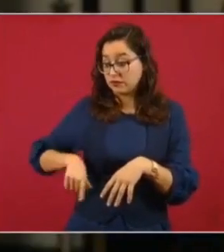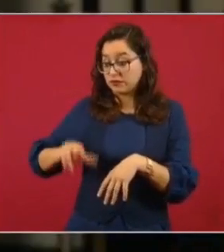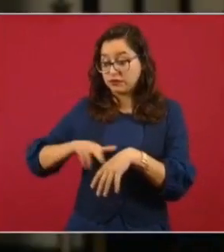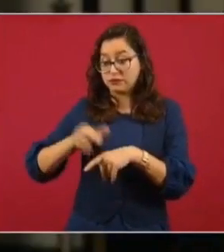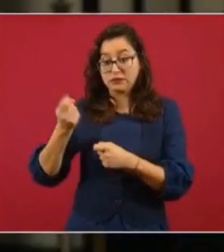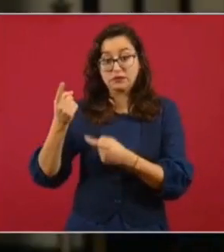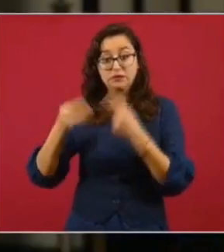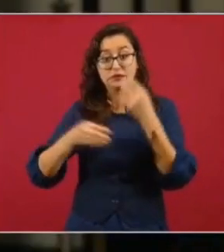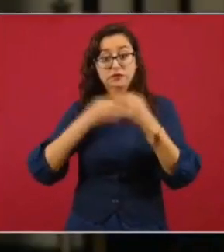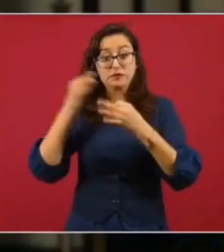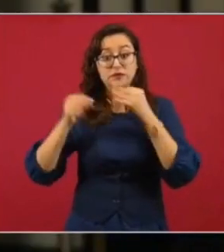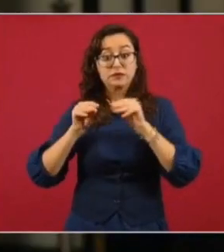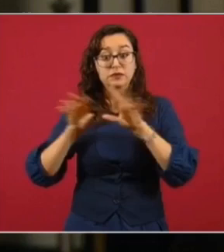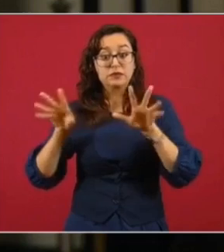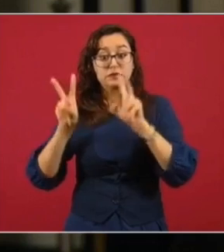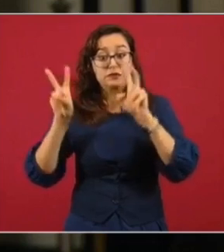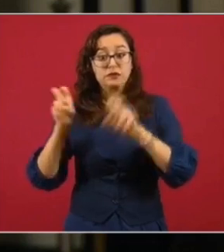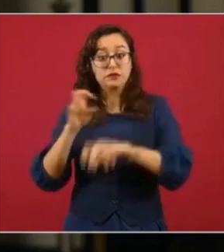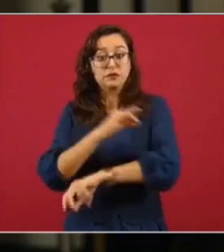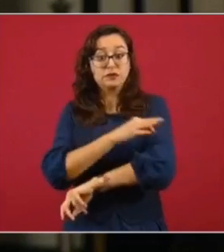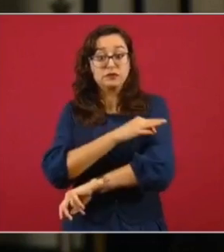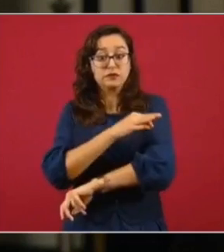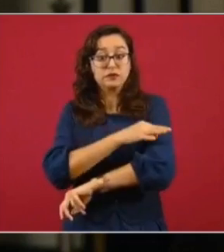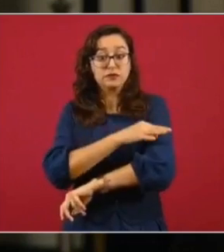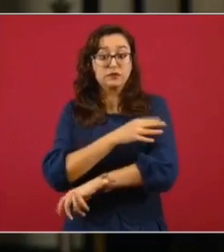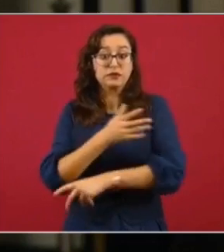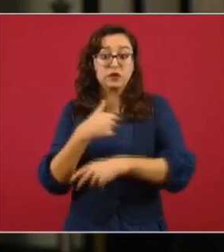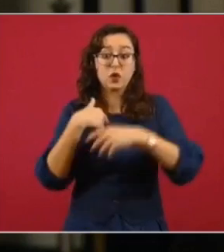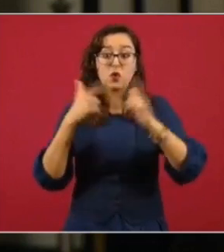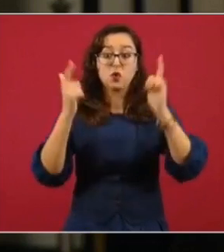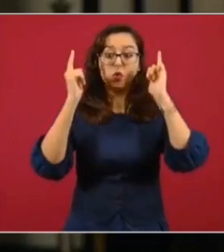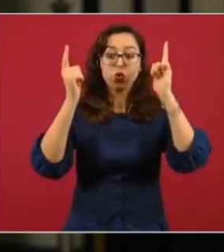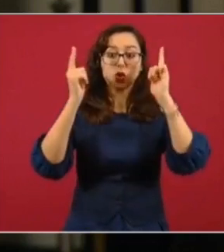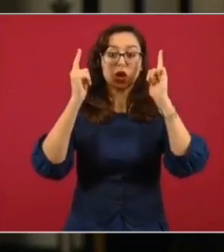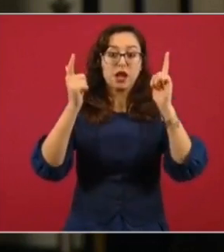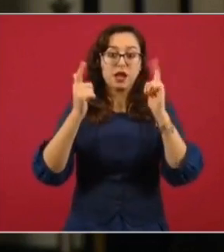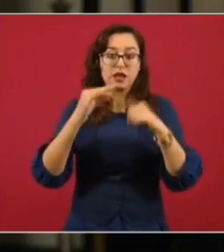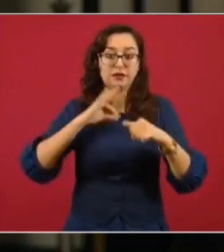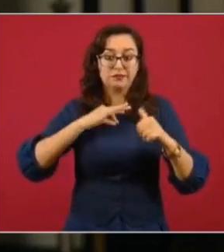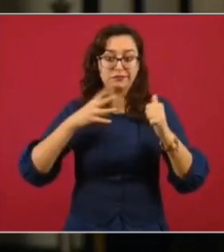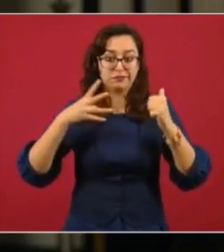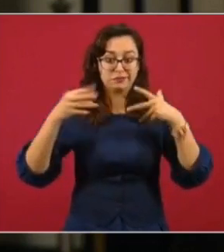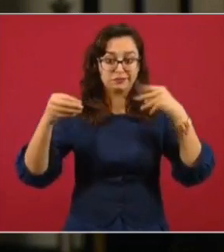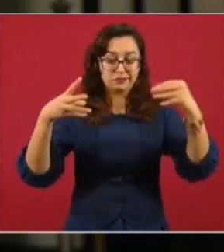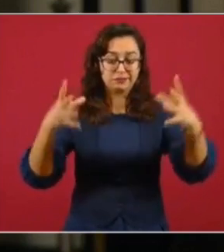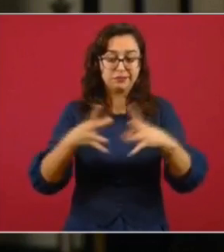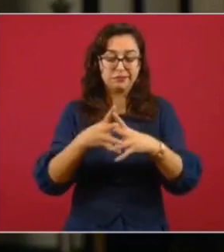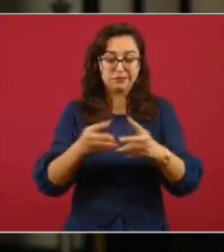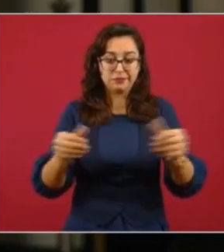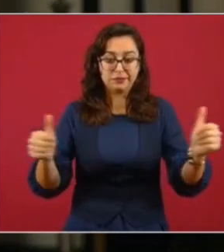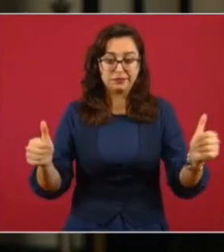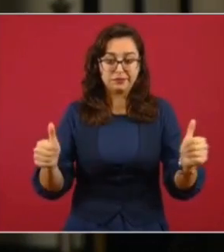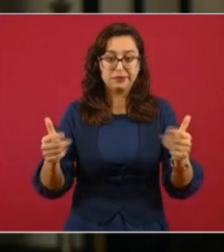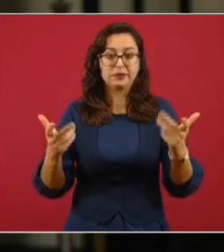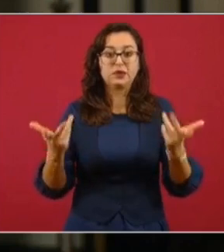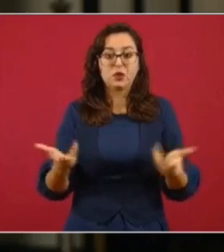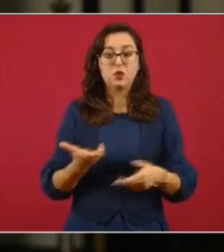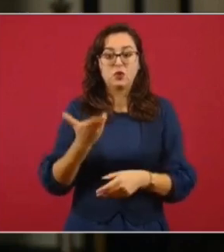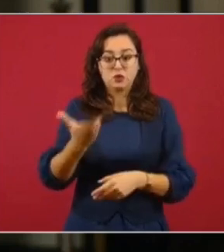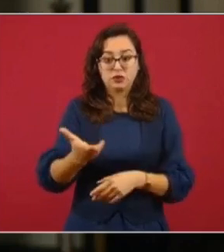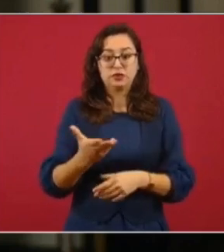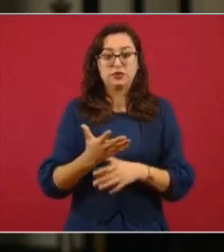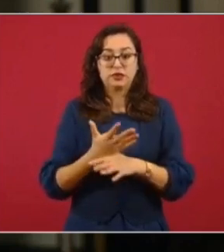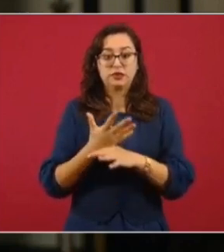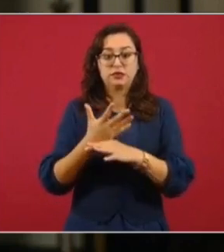mencionar, están utilizando el tema de la vacuna, que es una esperanza para esta situación de la pandemia que estamos viviendo y que inclusive usted lo mencionó